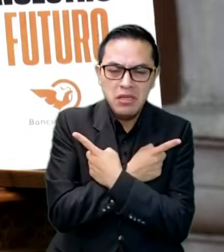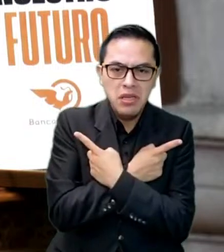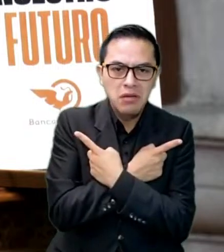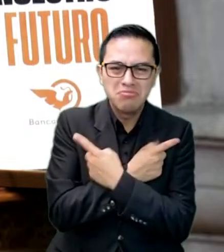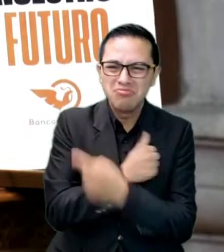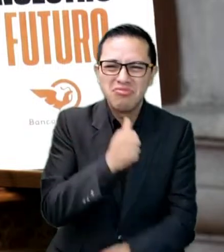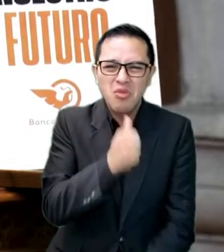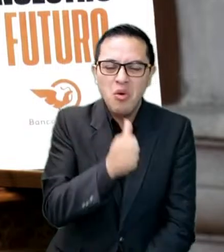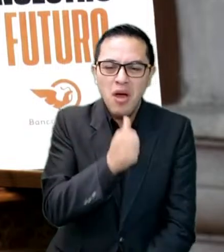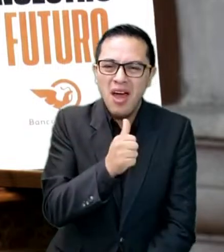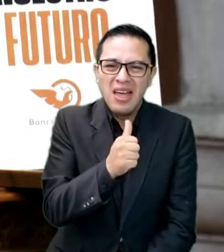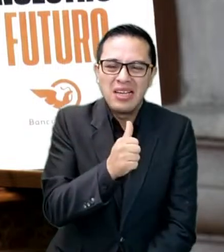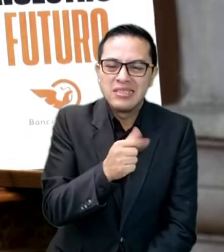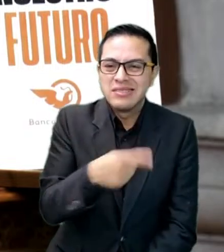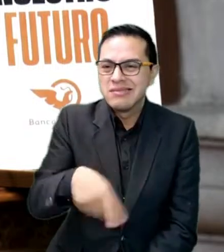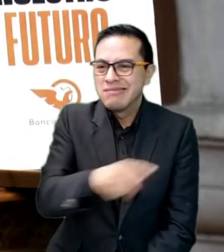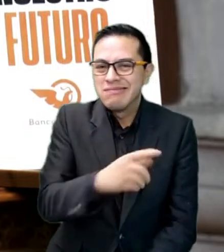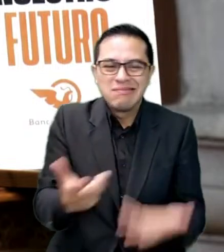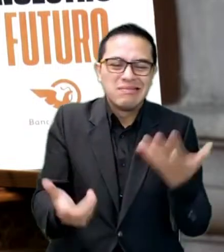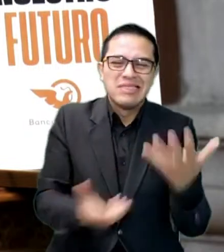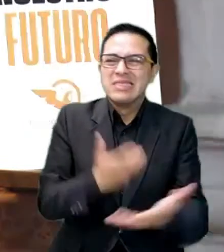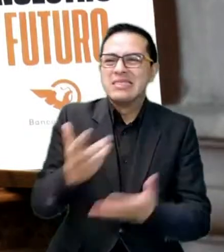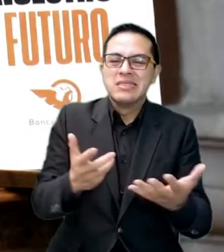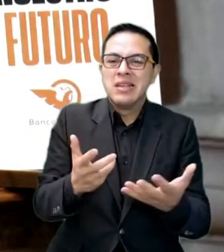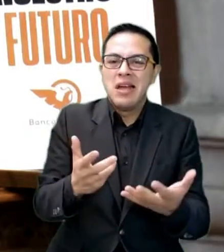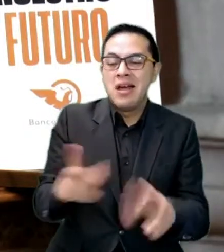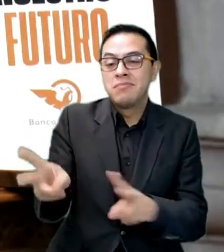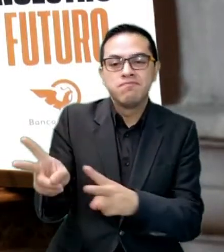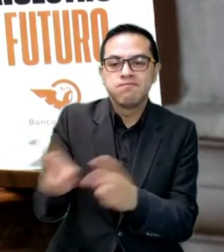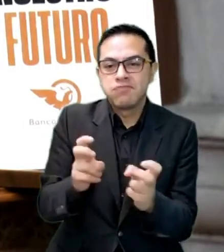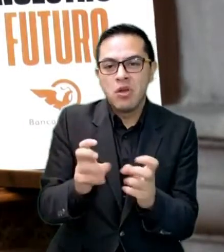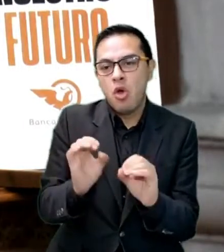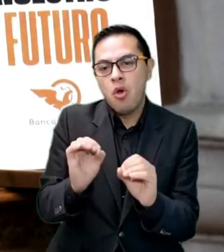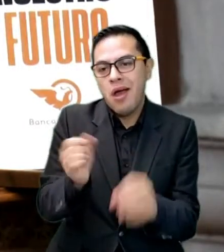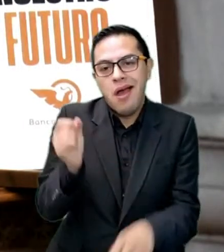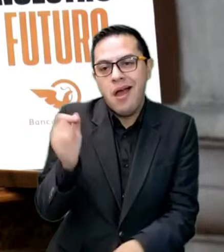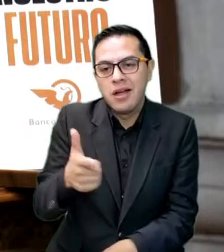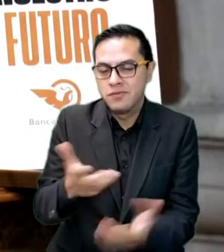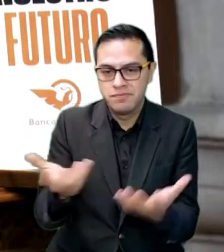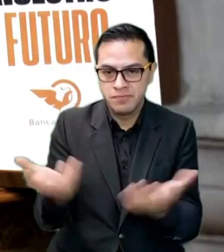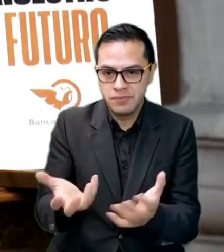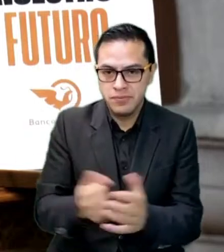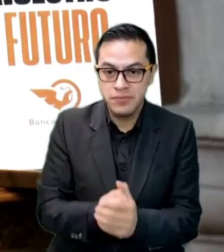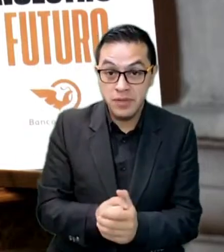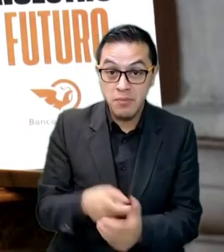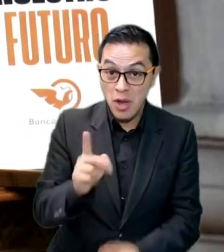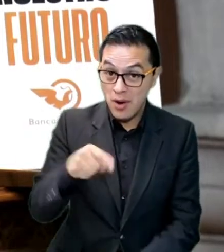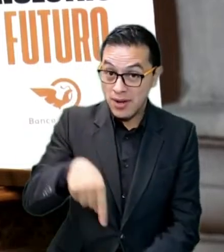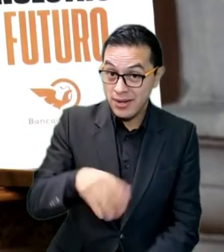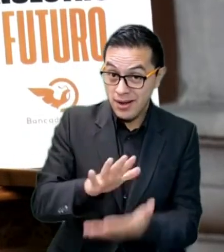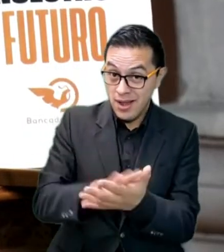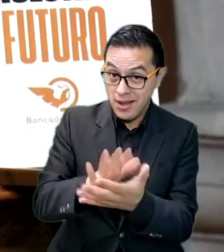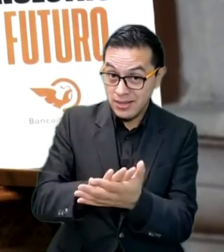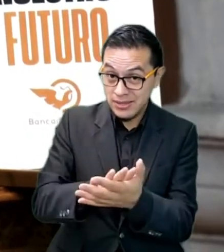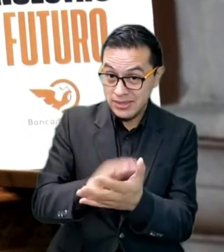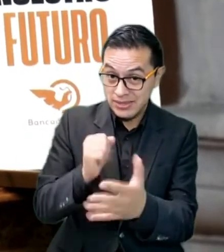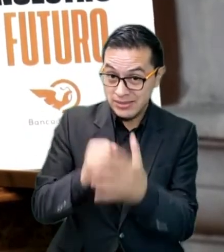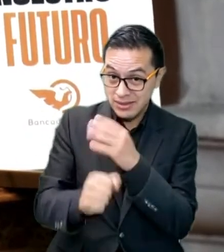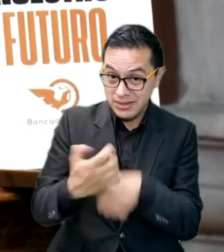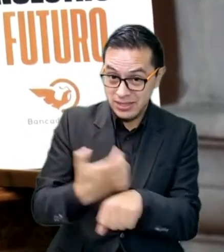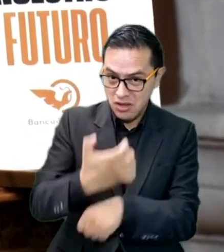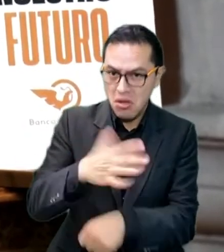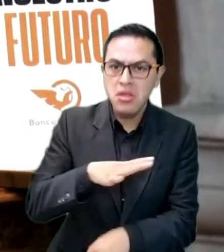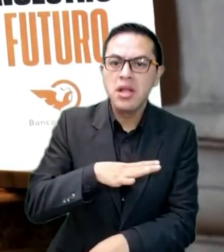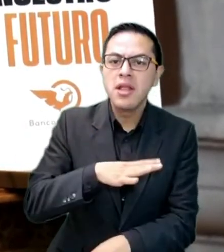delito. Pero en las cárceles de nuestro gran Estado, sobre todo, hay personas inocentes